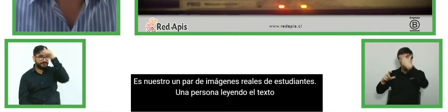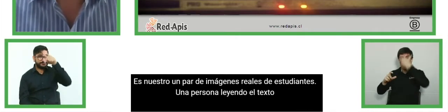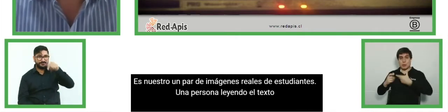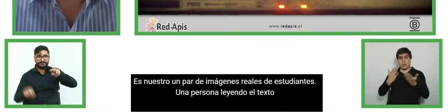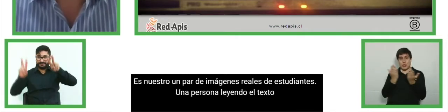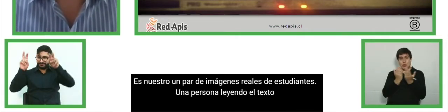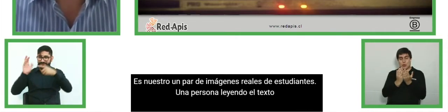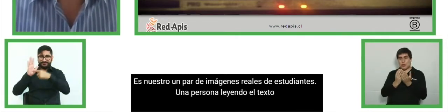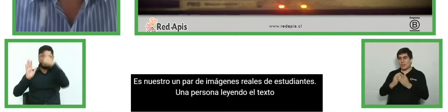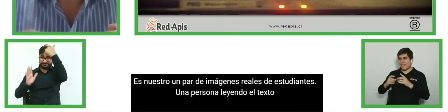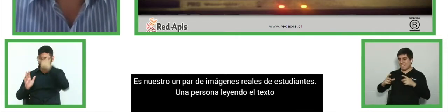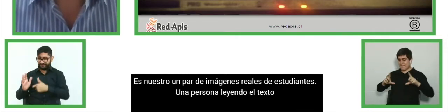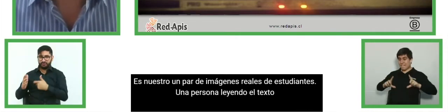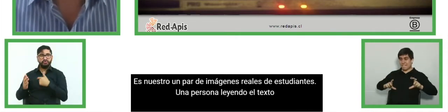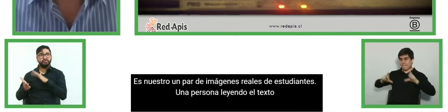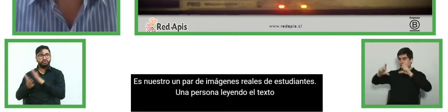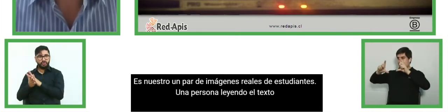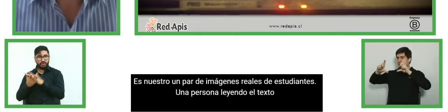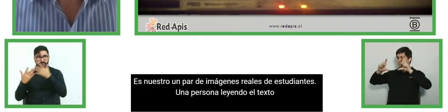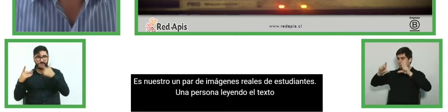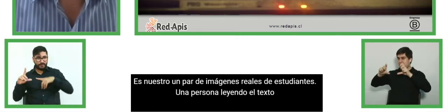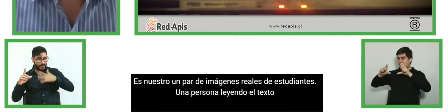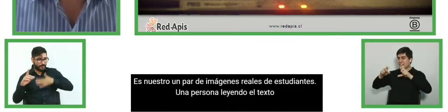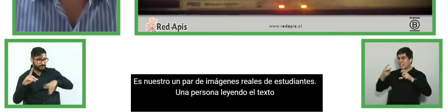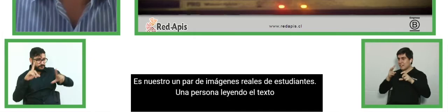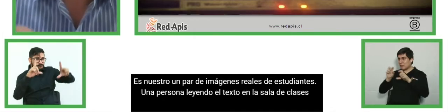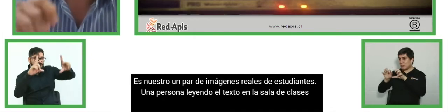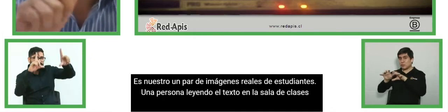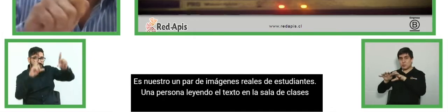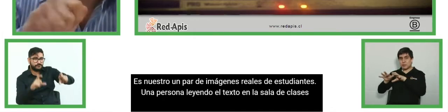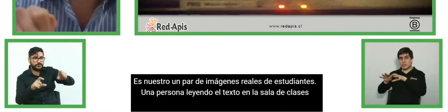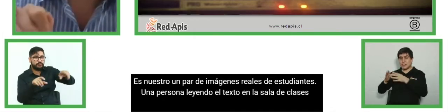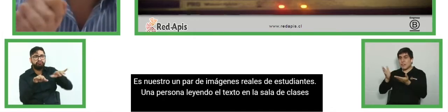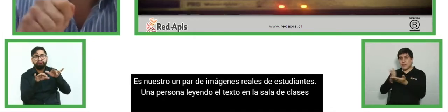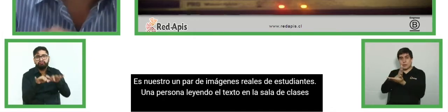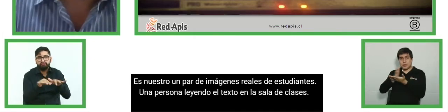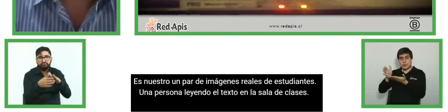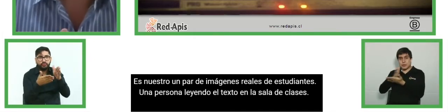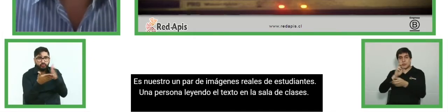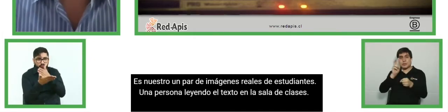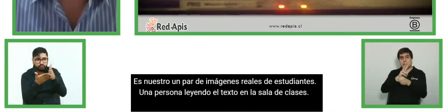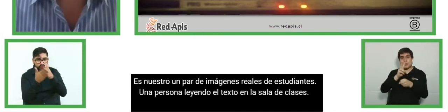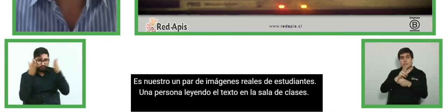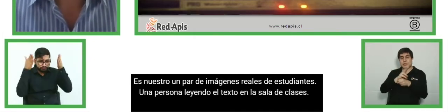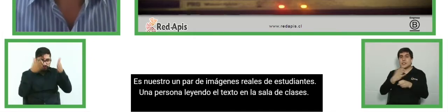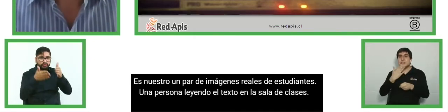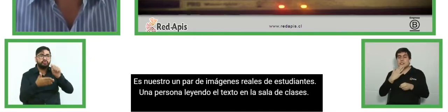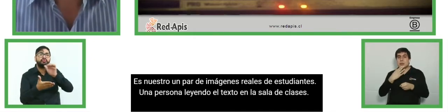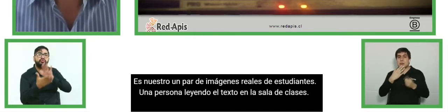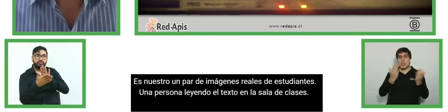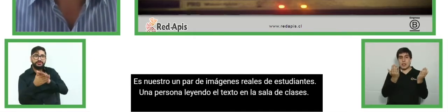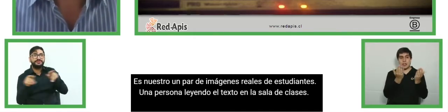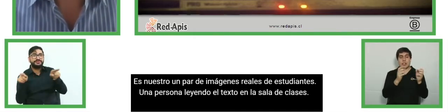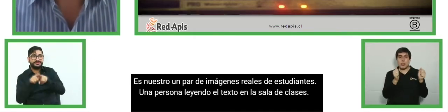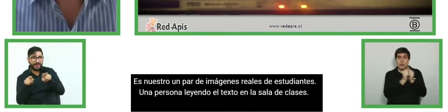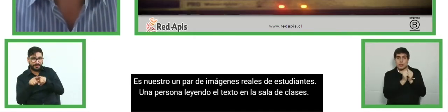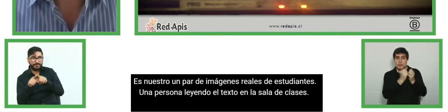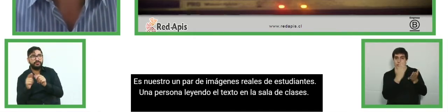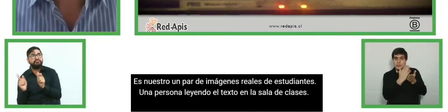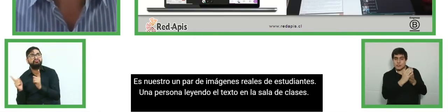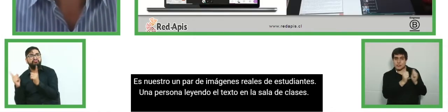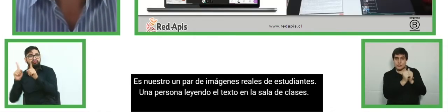donde está en su computador y le van transcribiendo, va separando lo que dice el profesor y cada estudiante. La